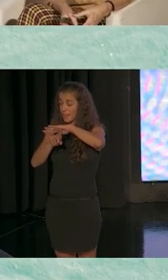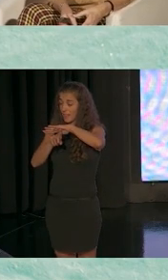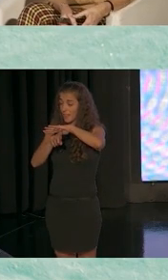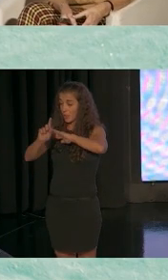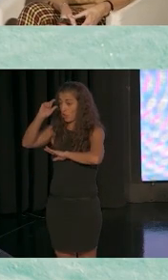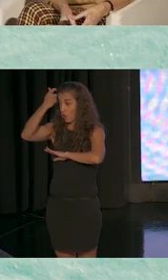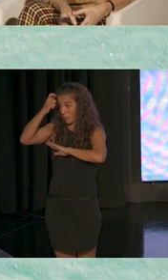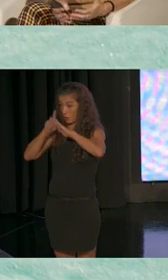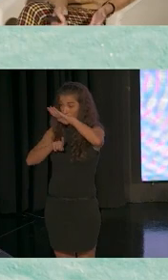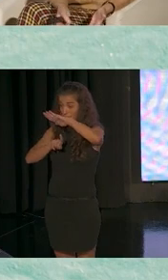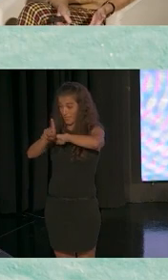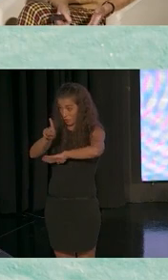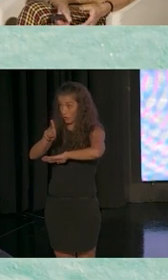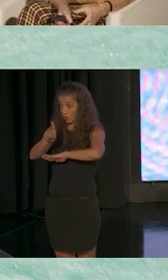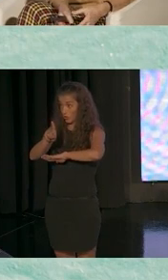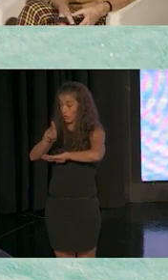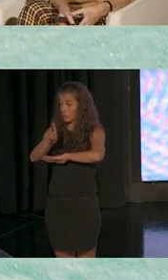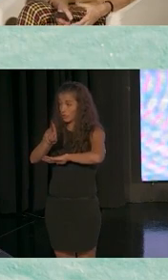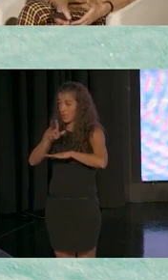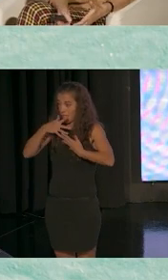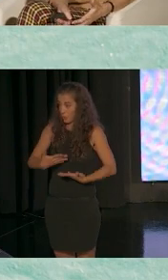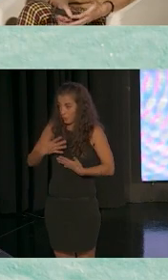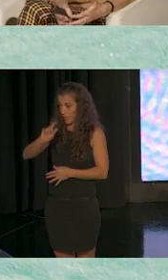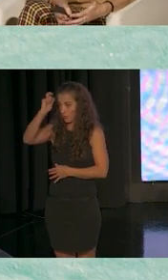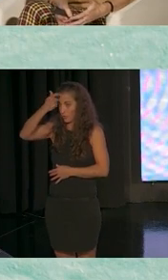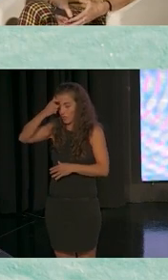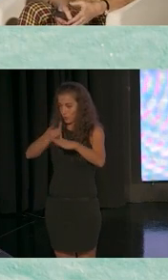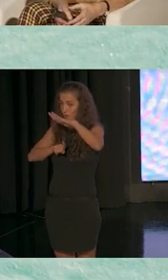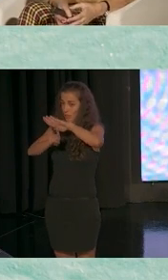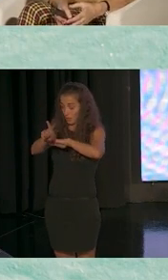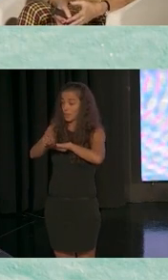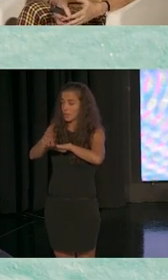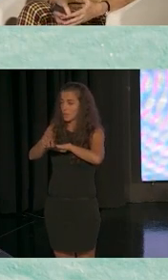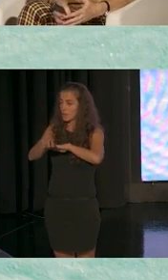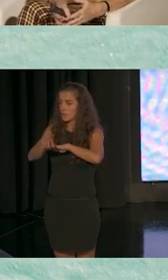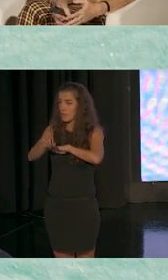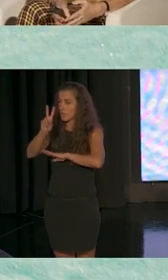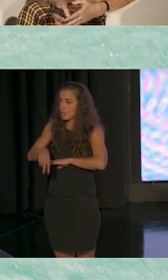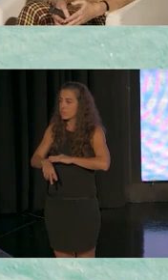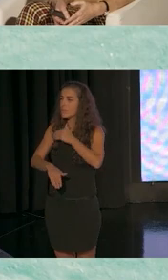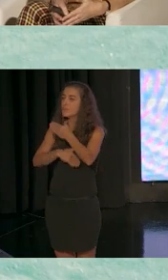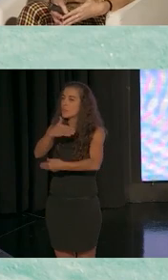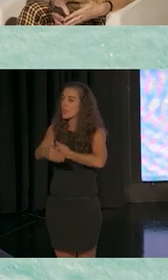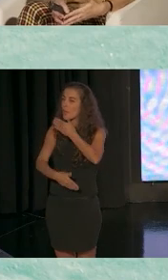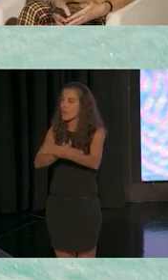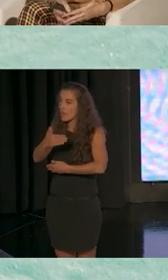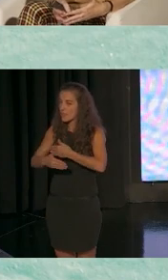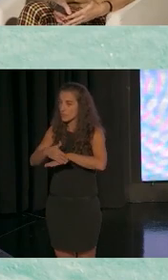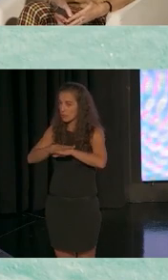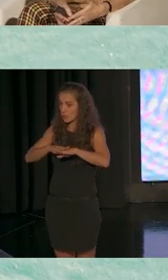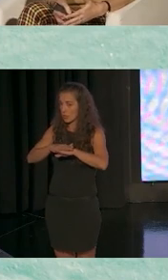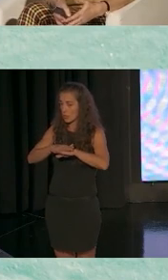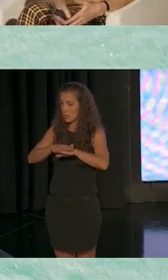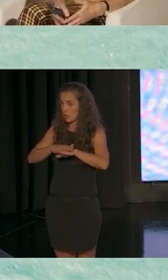se conceptualiza actualmente tal como se entiende actualmente es un proceso fundamentalmente